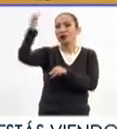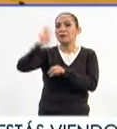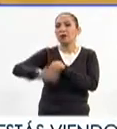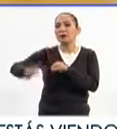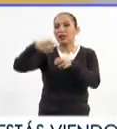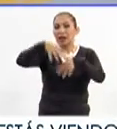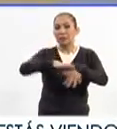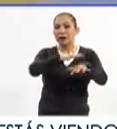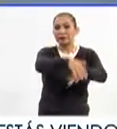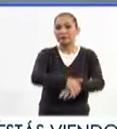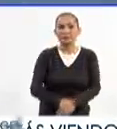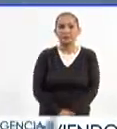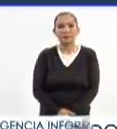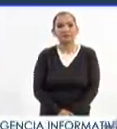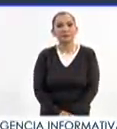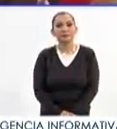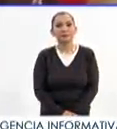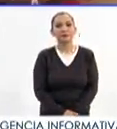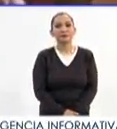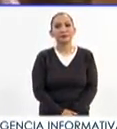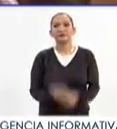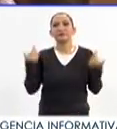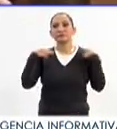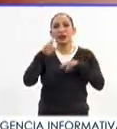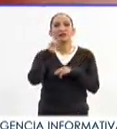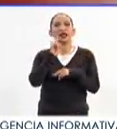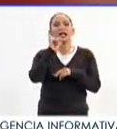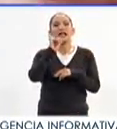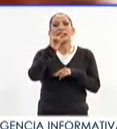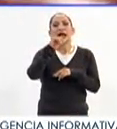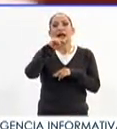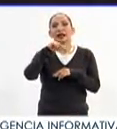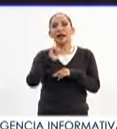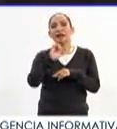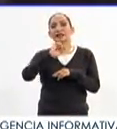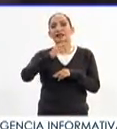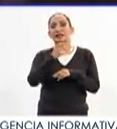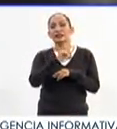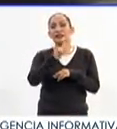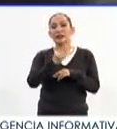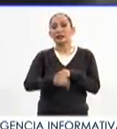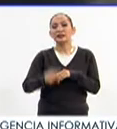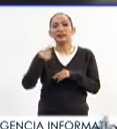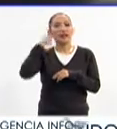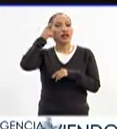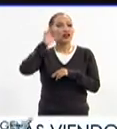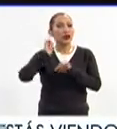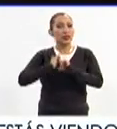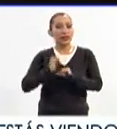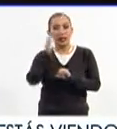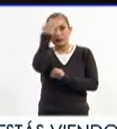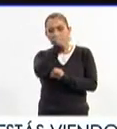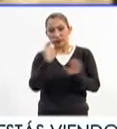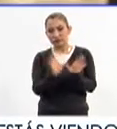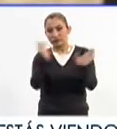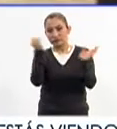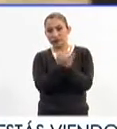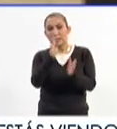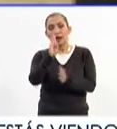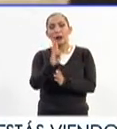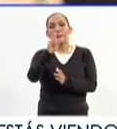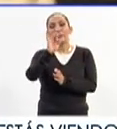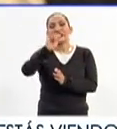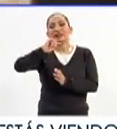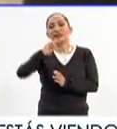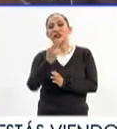los océanos. La maestra Liliana Sánchez, directora de exámenes de certificación del British